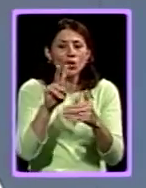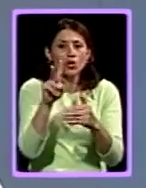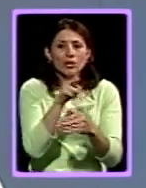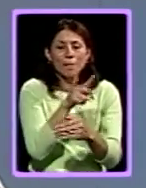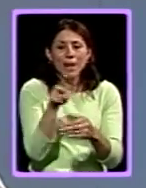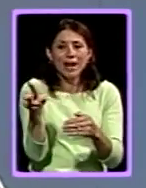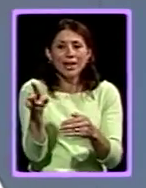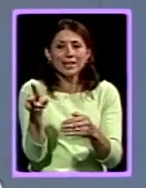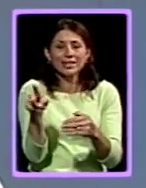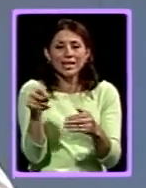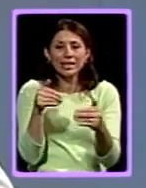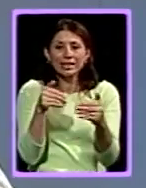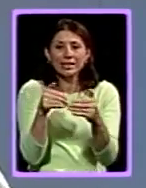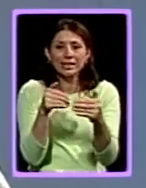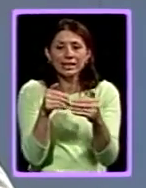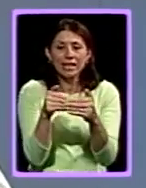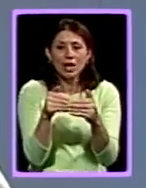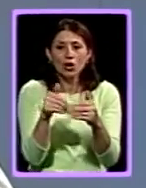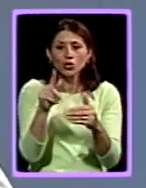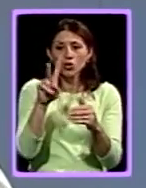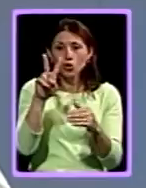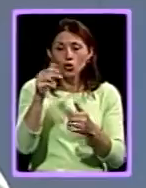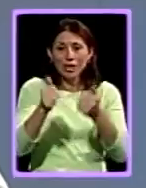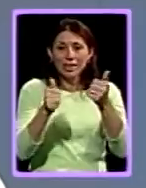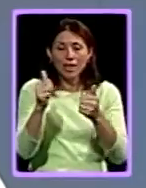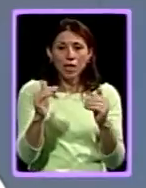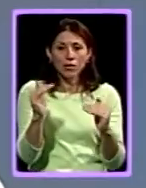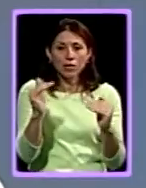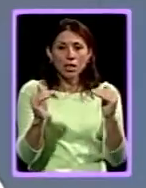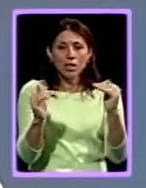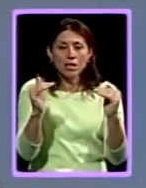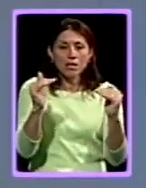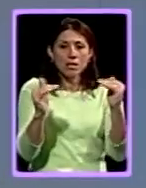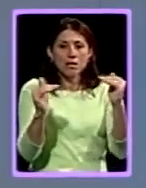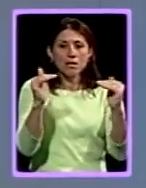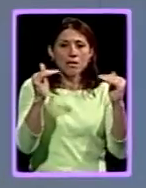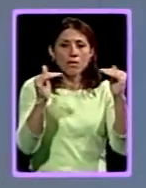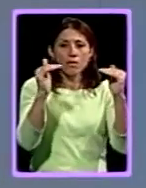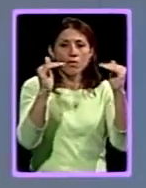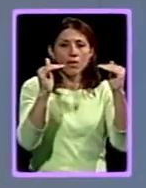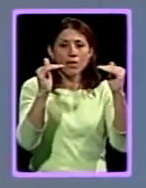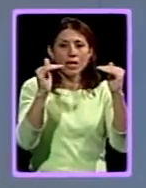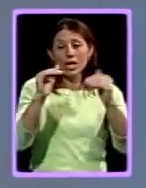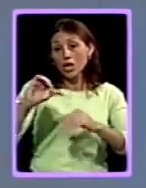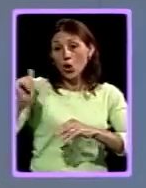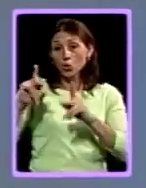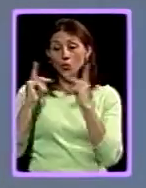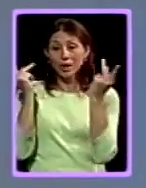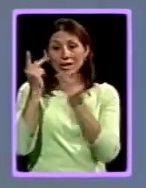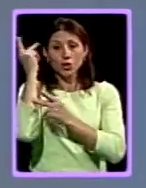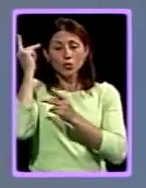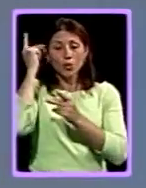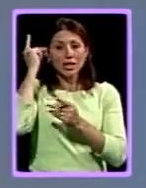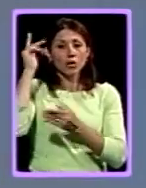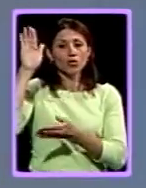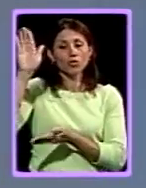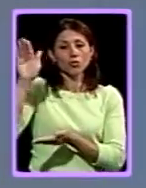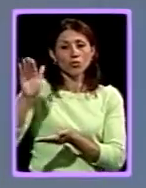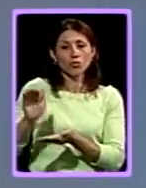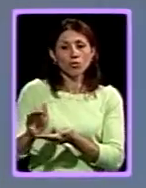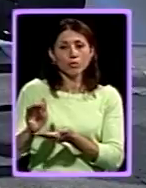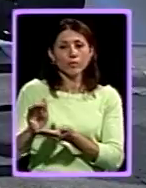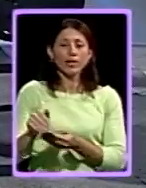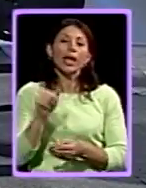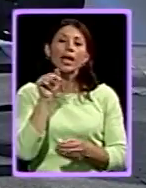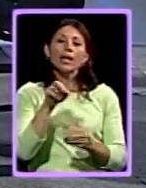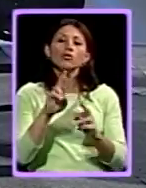y iba disminuyendo incluso el apoyo a los otros partidos que estaban presentes en la contienda. Ese es un resultado